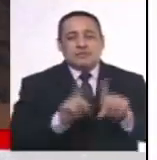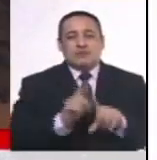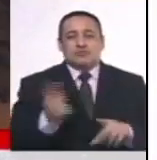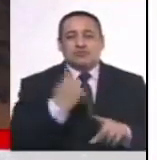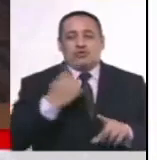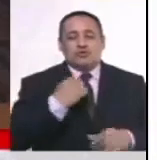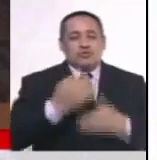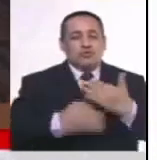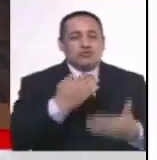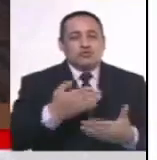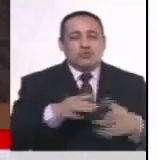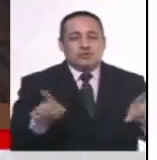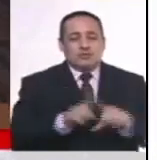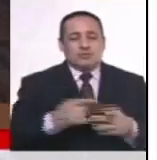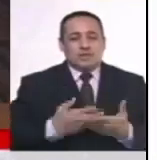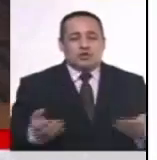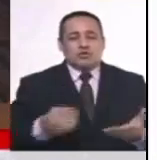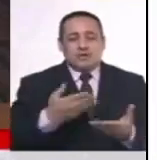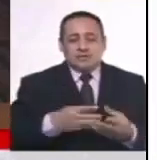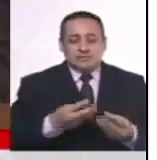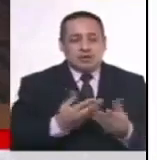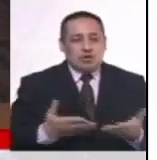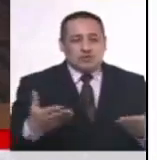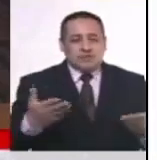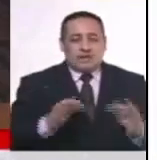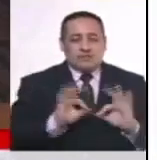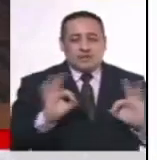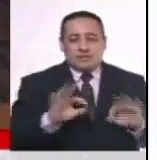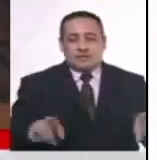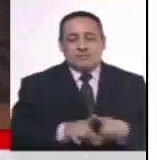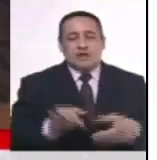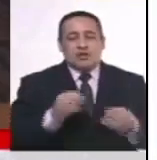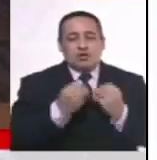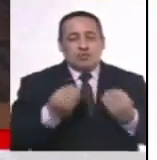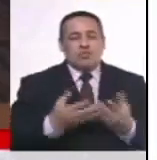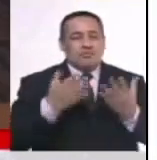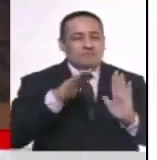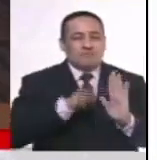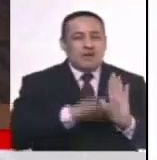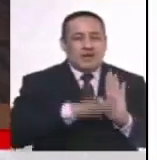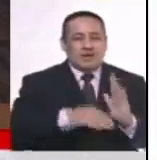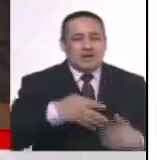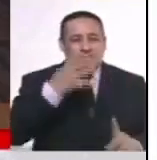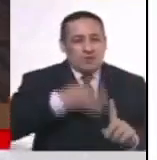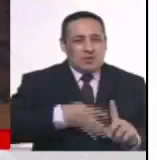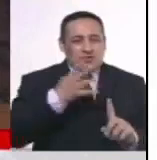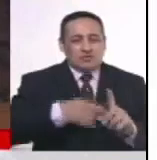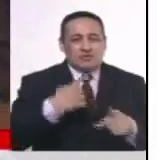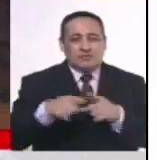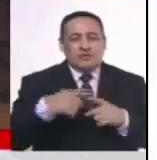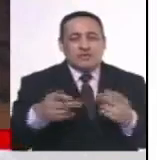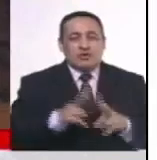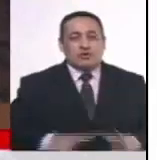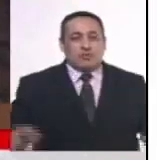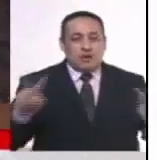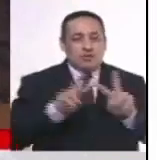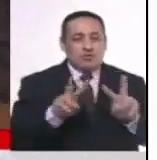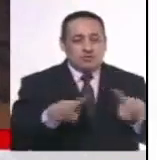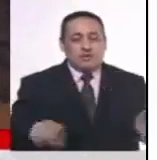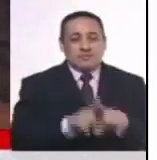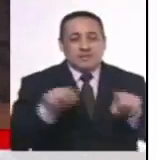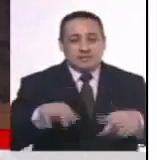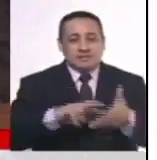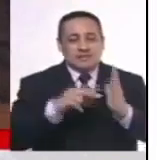somos productores de materia prima, con una muy baja estadística en productos con valor agregado.